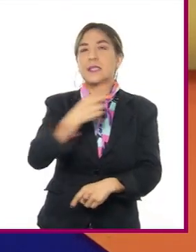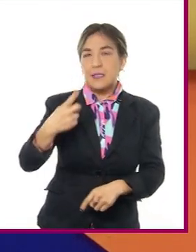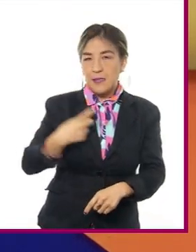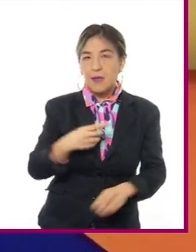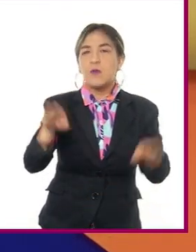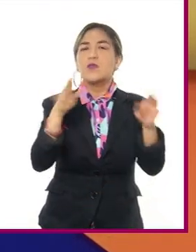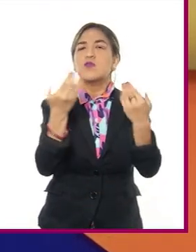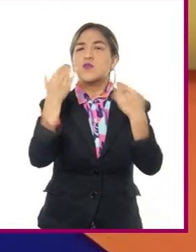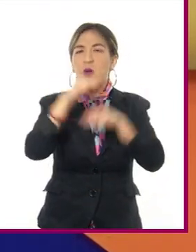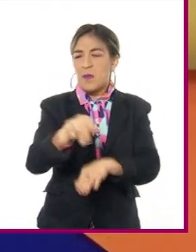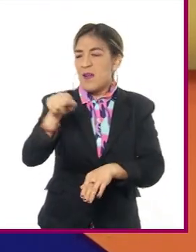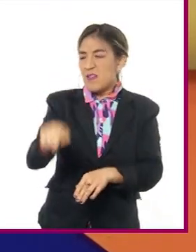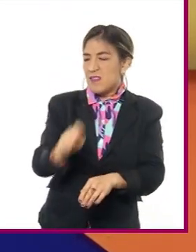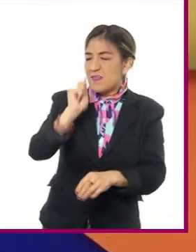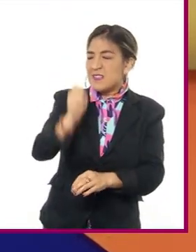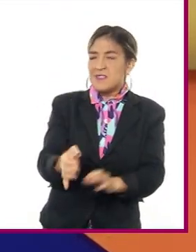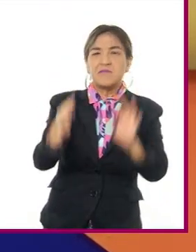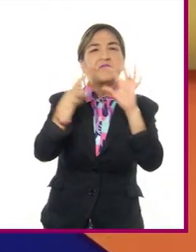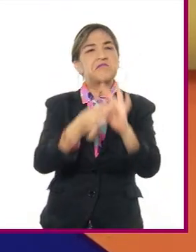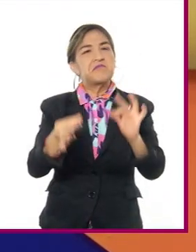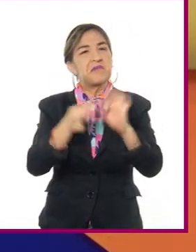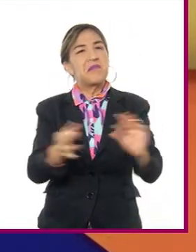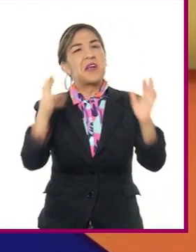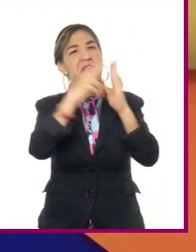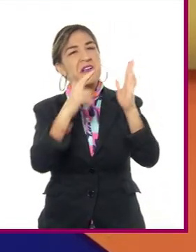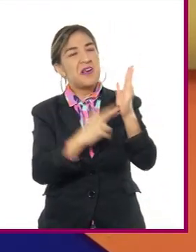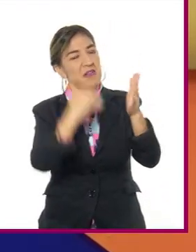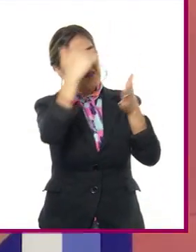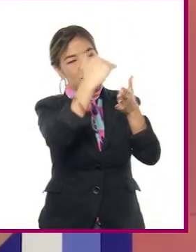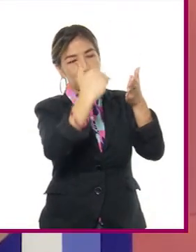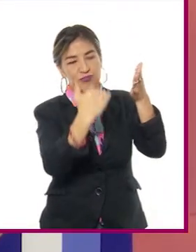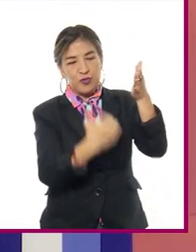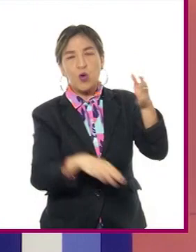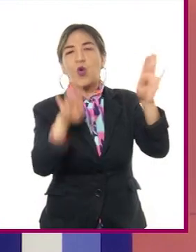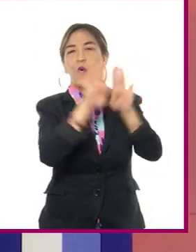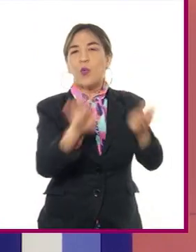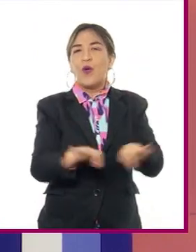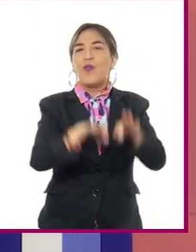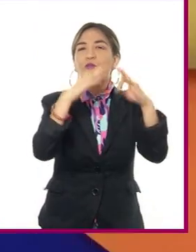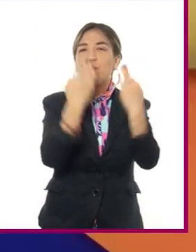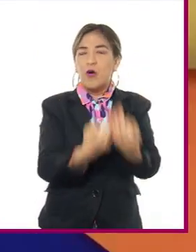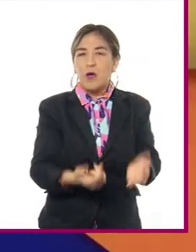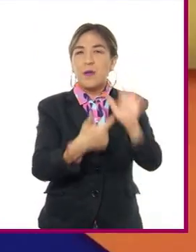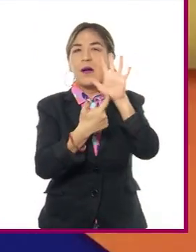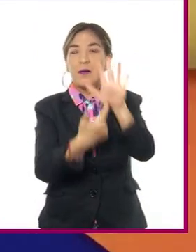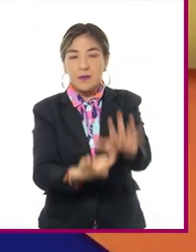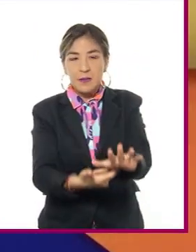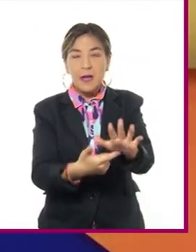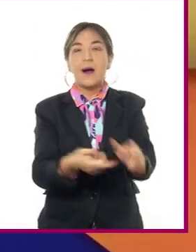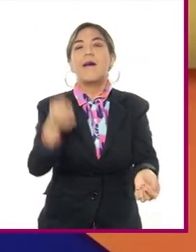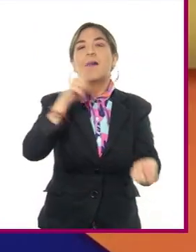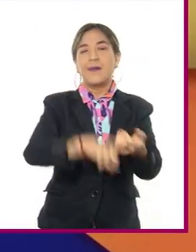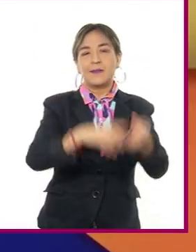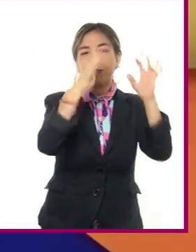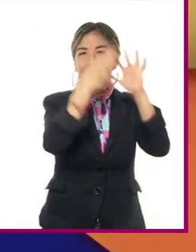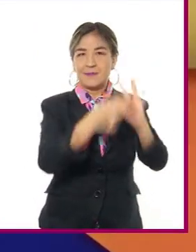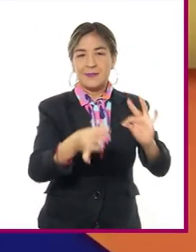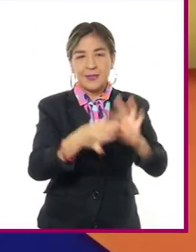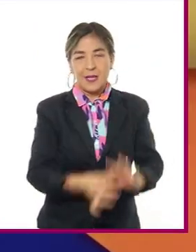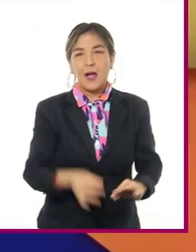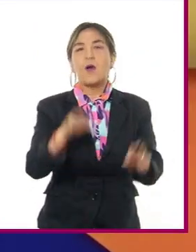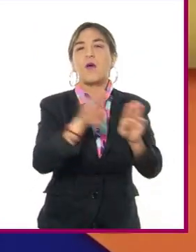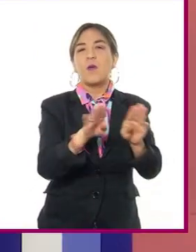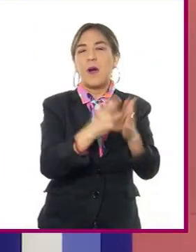criterio sobre lo que las reglas expresan, la forma en que se presentan y el contexto en que